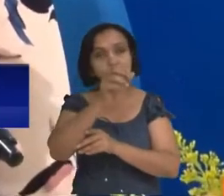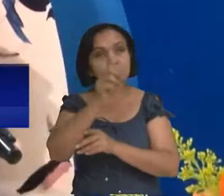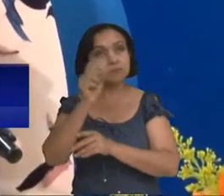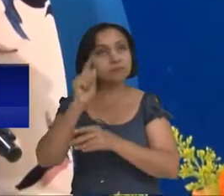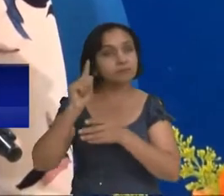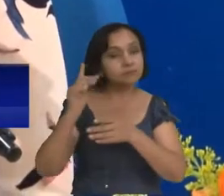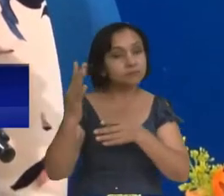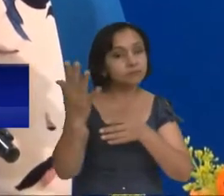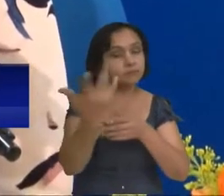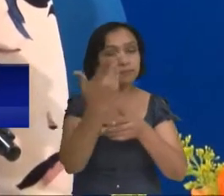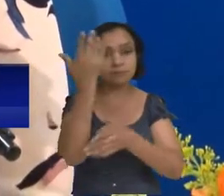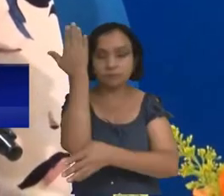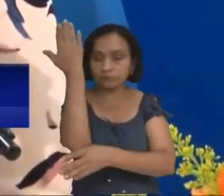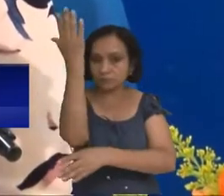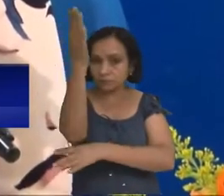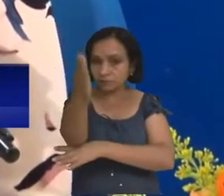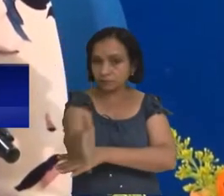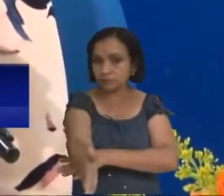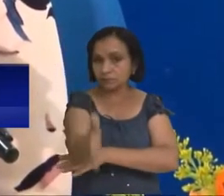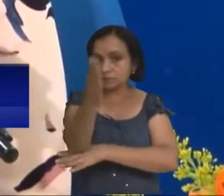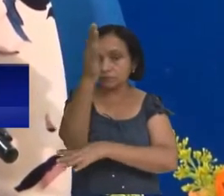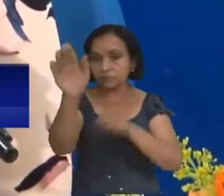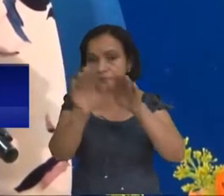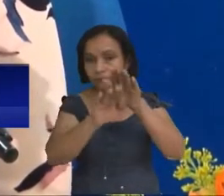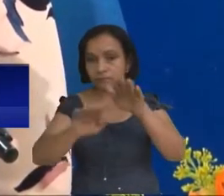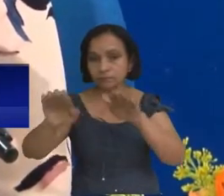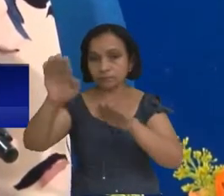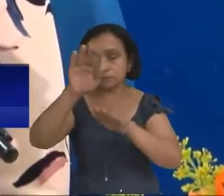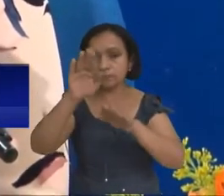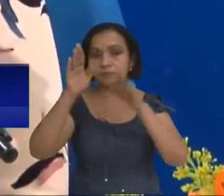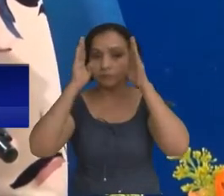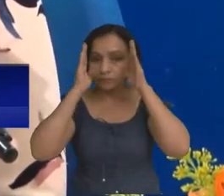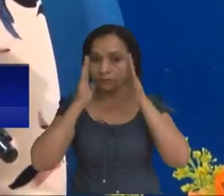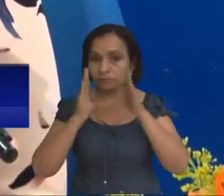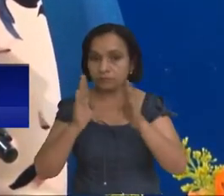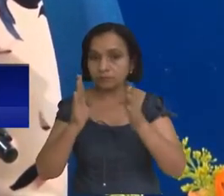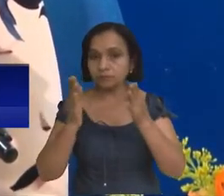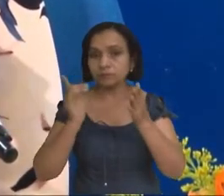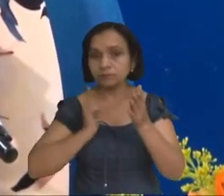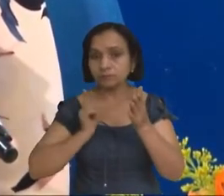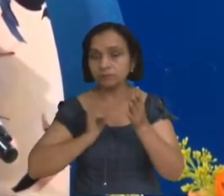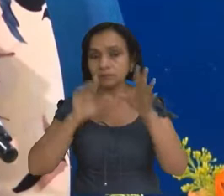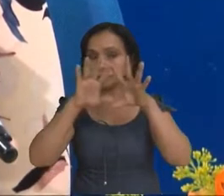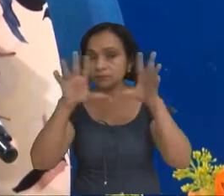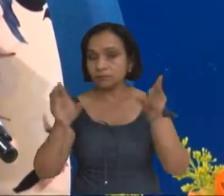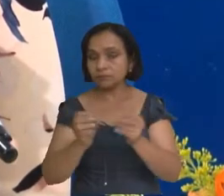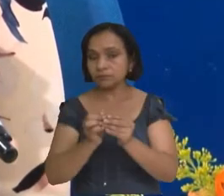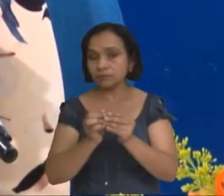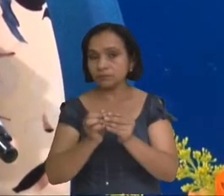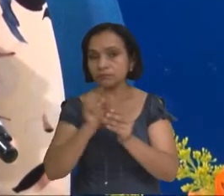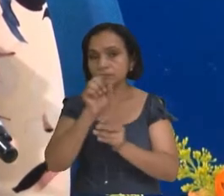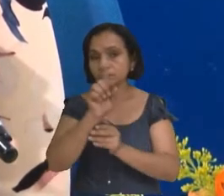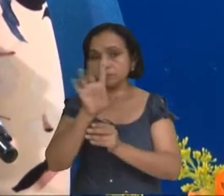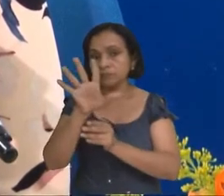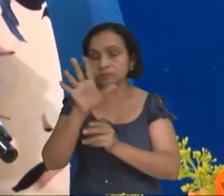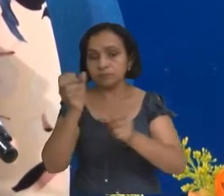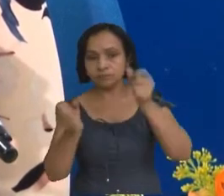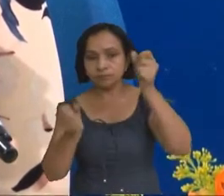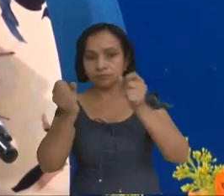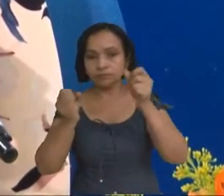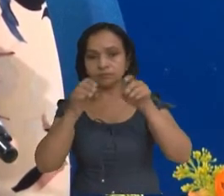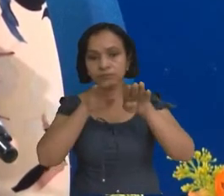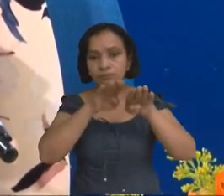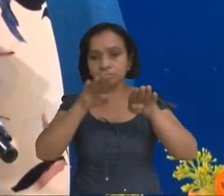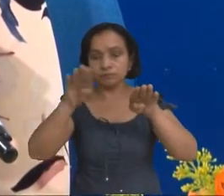de control de frontera para atender el incremento de la demanda de servicios. Contaremos con un total de una flota de 15 vehículos que estará atendiendo